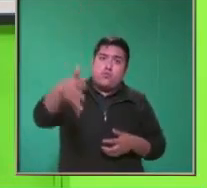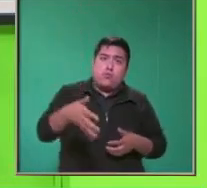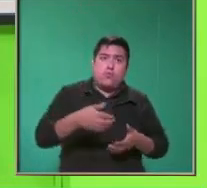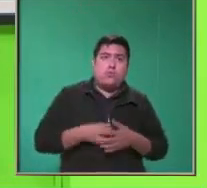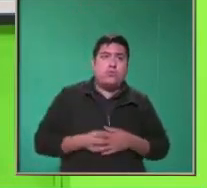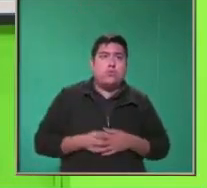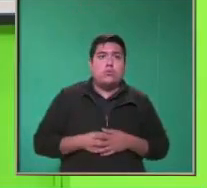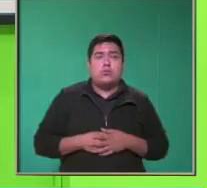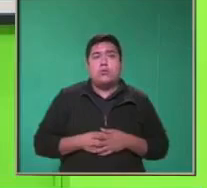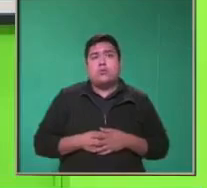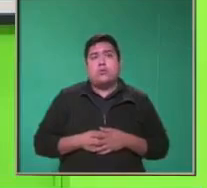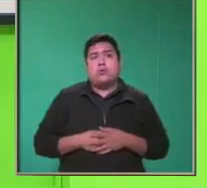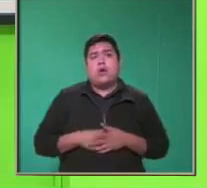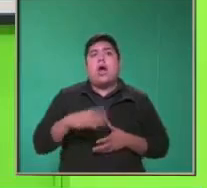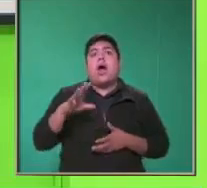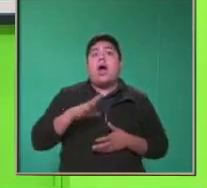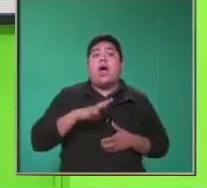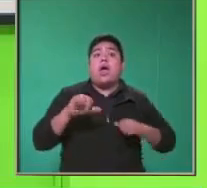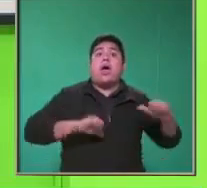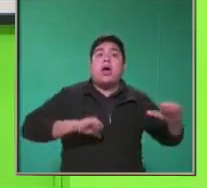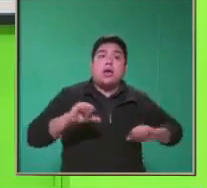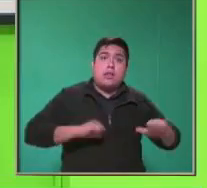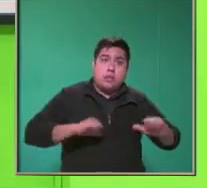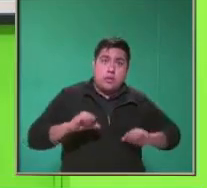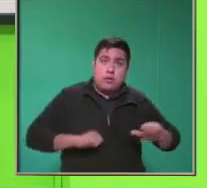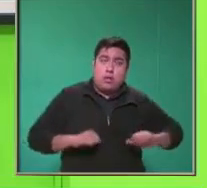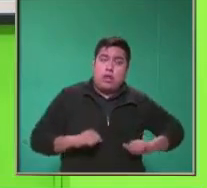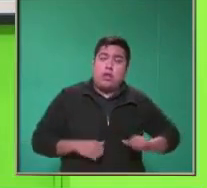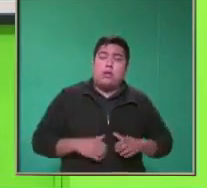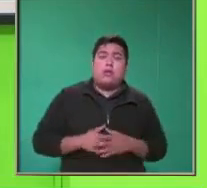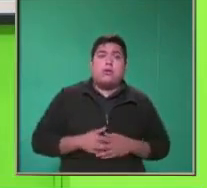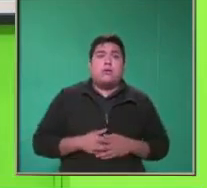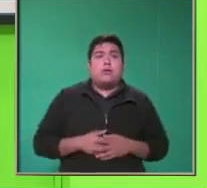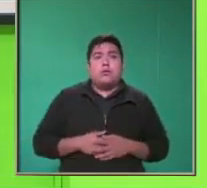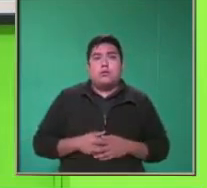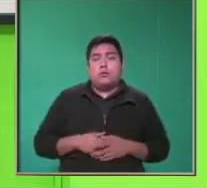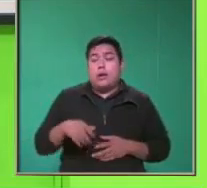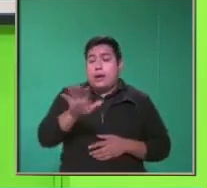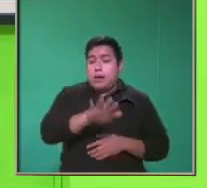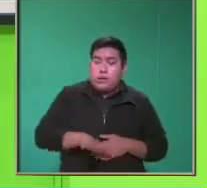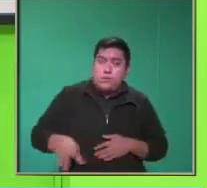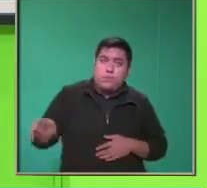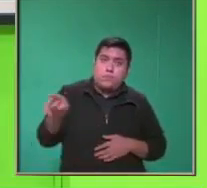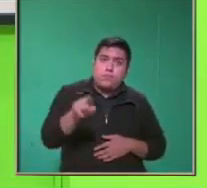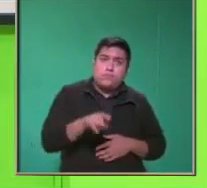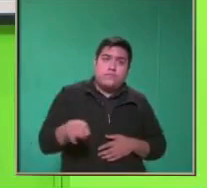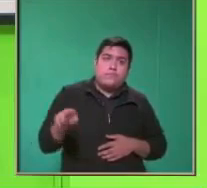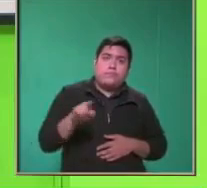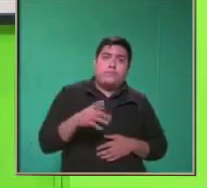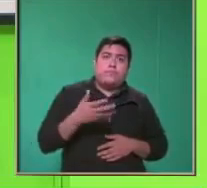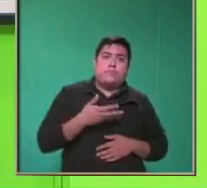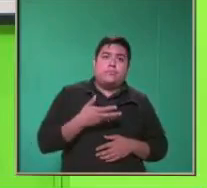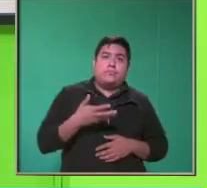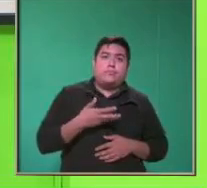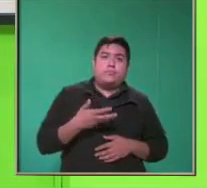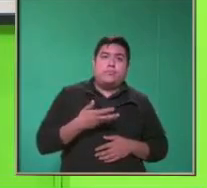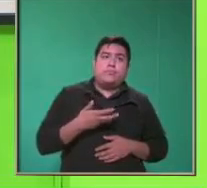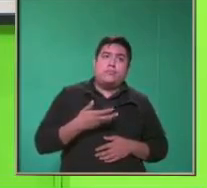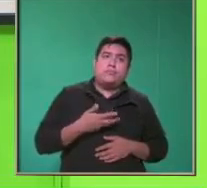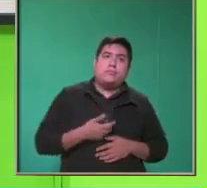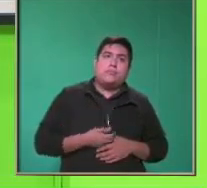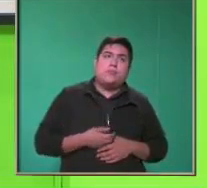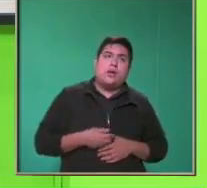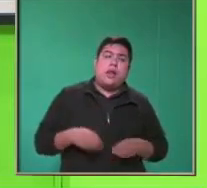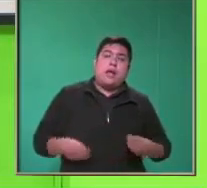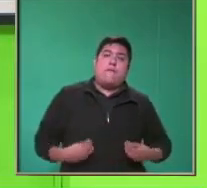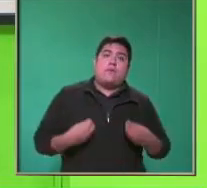a qué dedicarse, que haya actividades propias definidas y que ellos tengan ya cuestiones para sustentar la